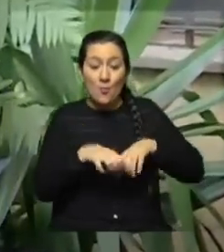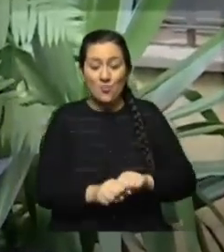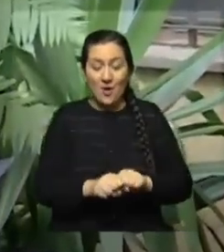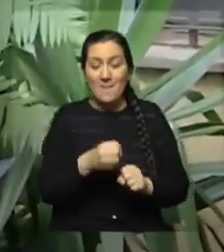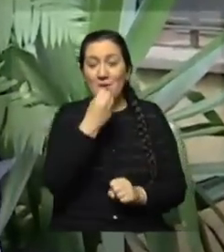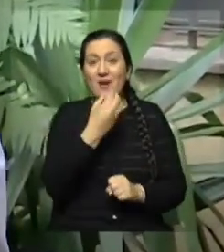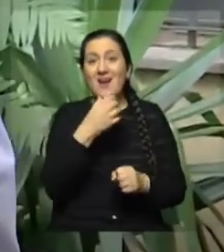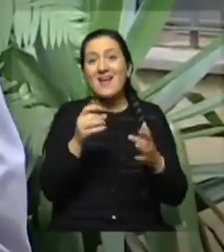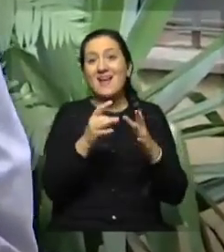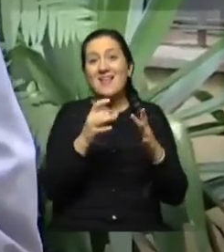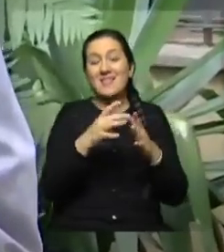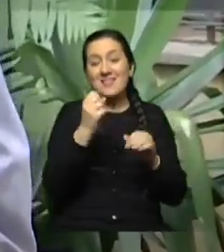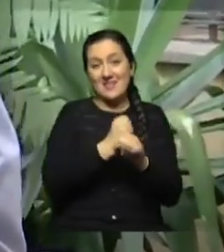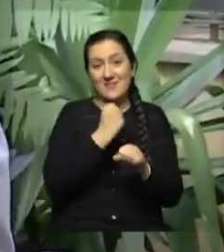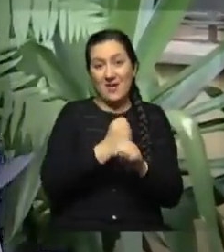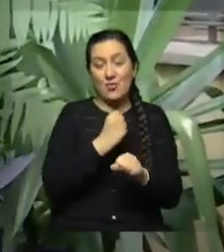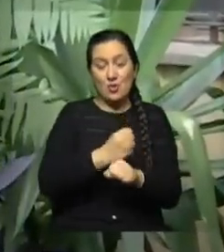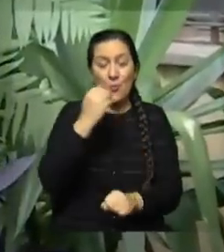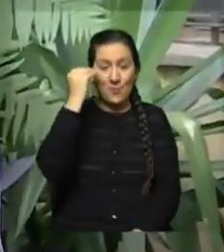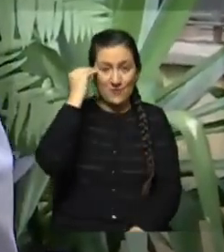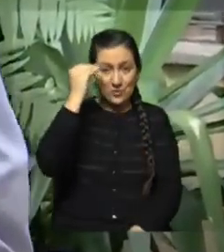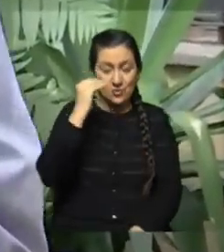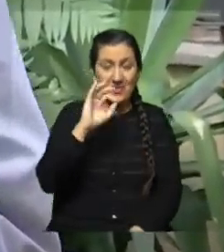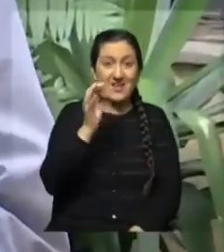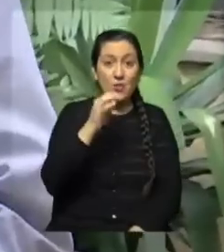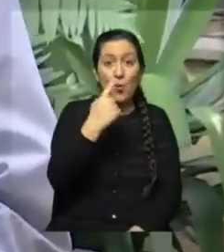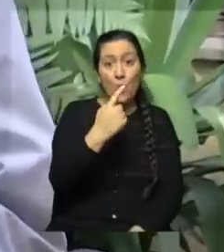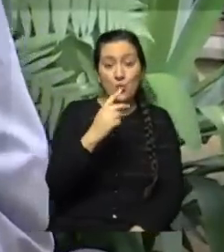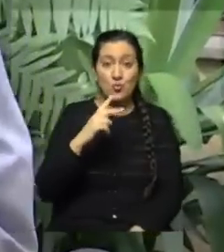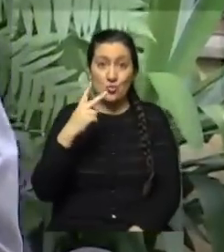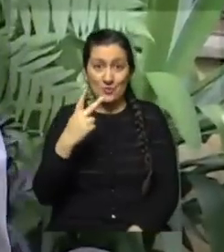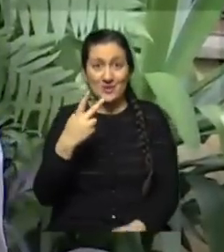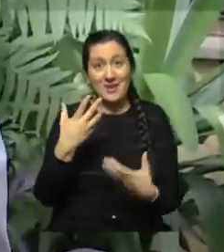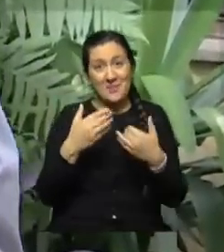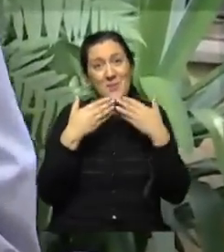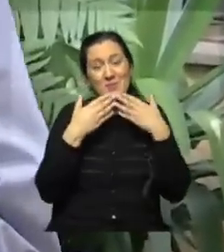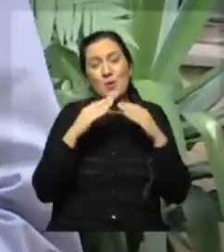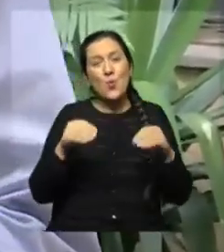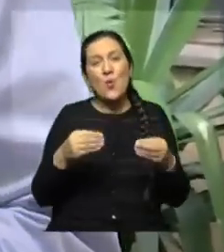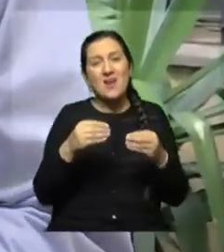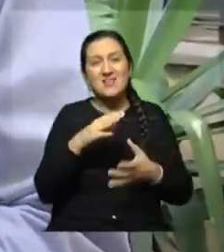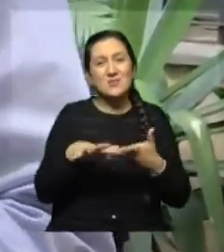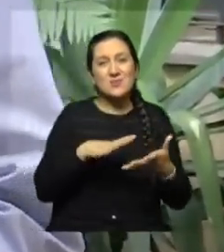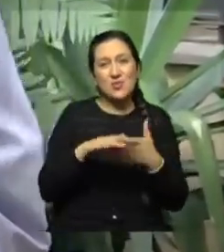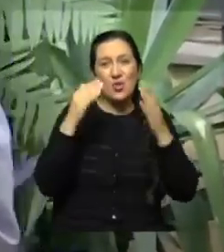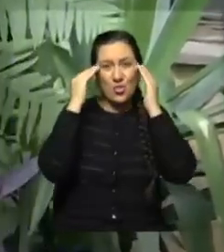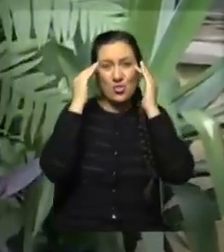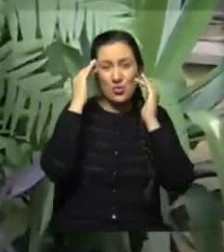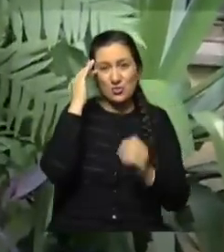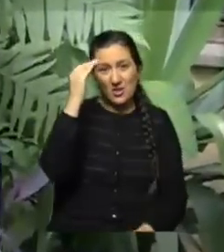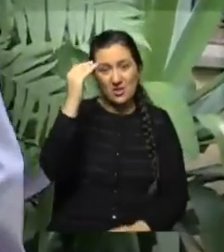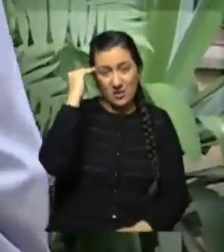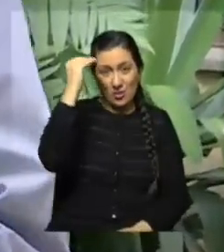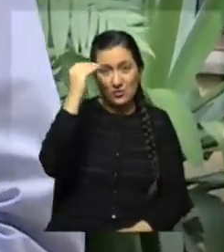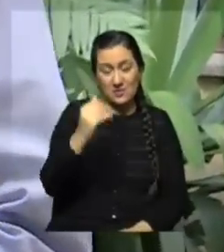calidad de trabajo de los profesores grados uno y dos y bueno queremos consultarle Cuál es la situación de estos docentes bueno Buenos días